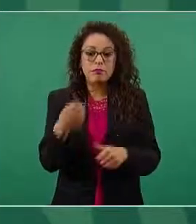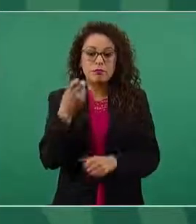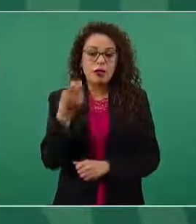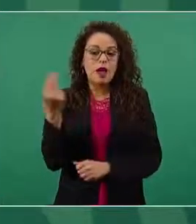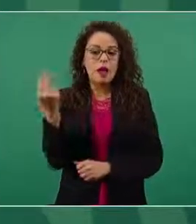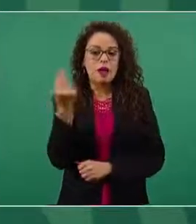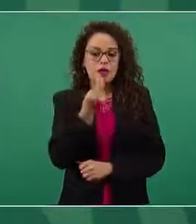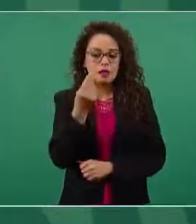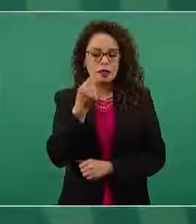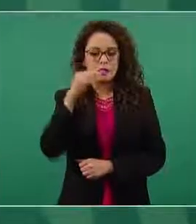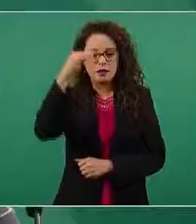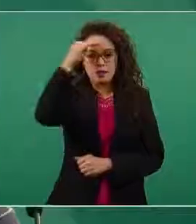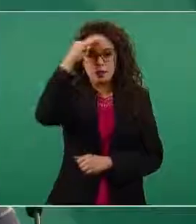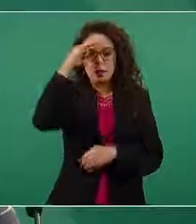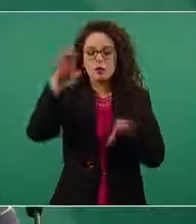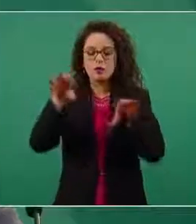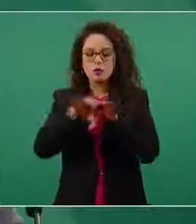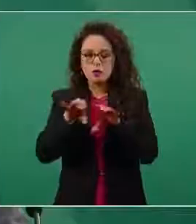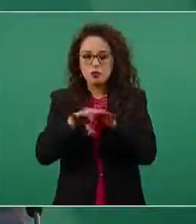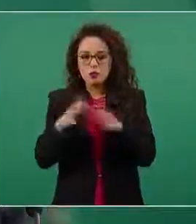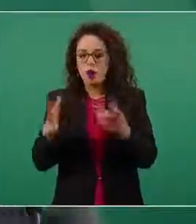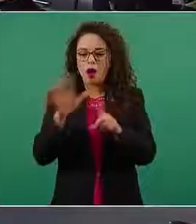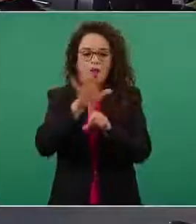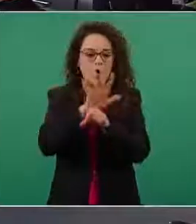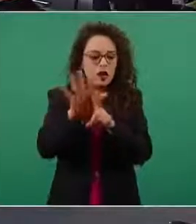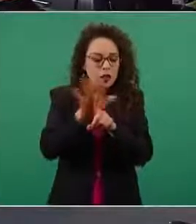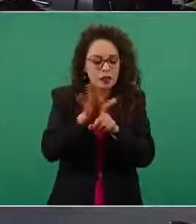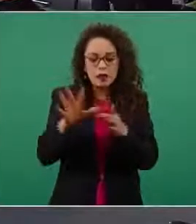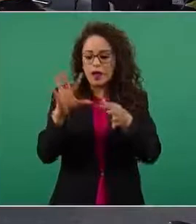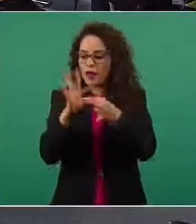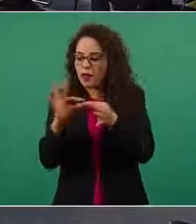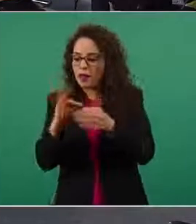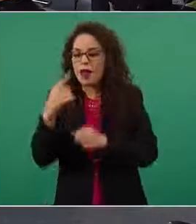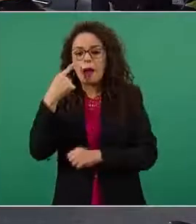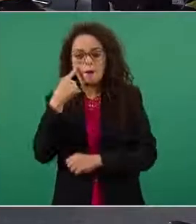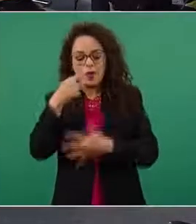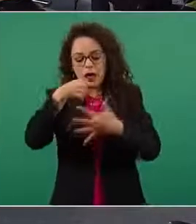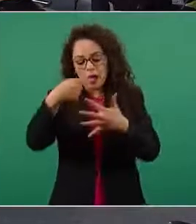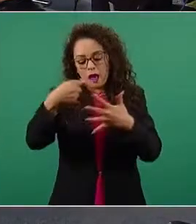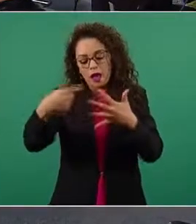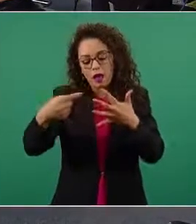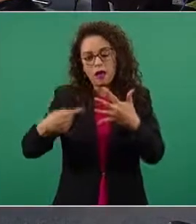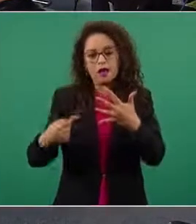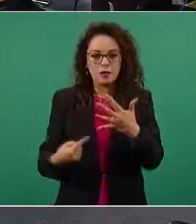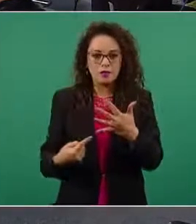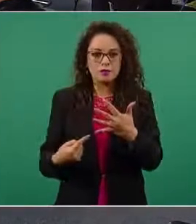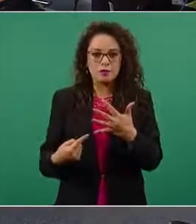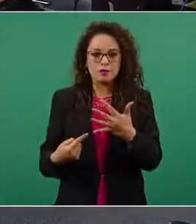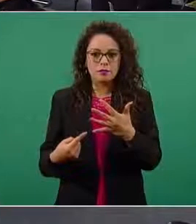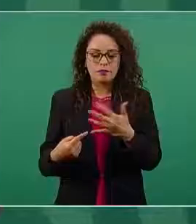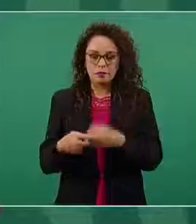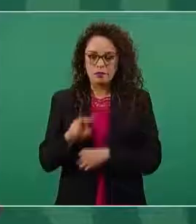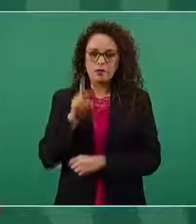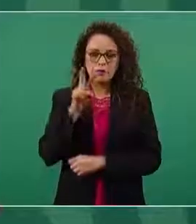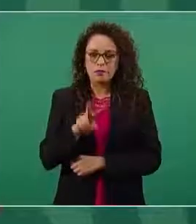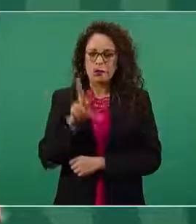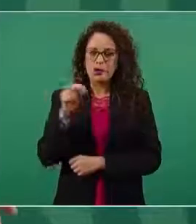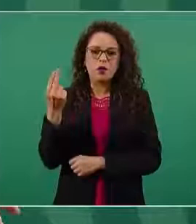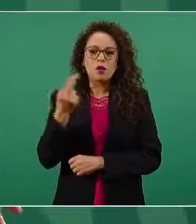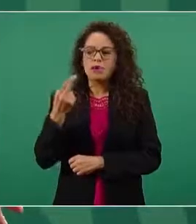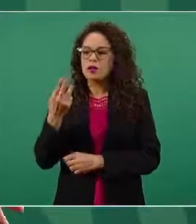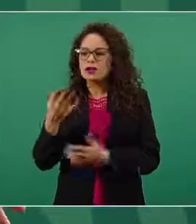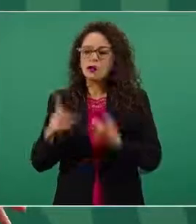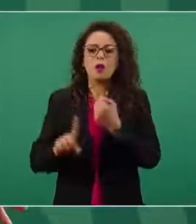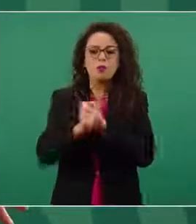convencer, persuadir. Y lo que decía el presidente Juárez, nada por la fuerza, todo por la razón y el derecho.